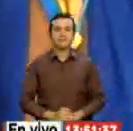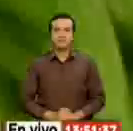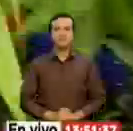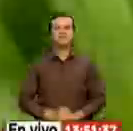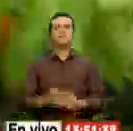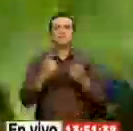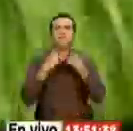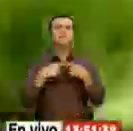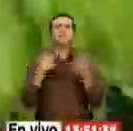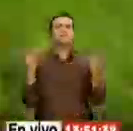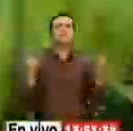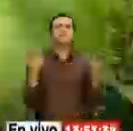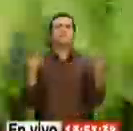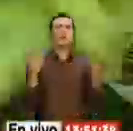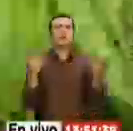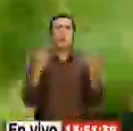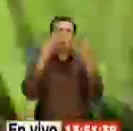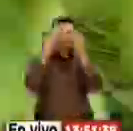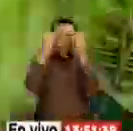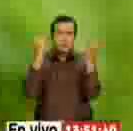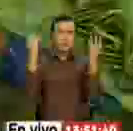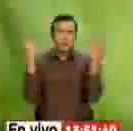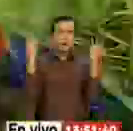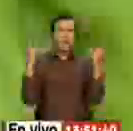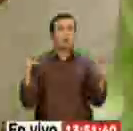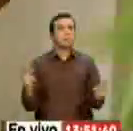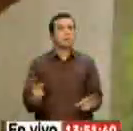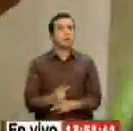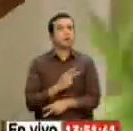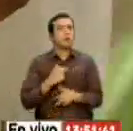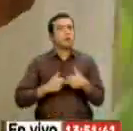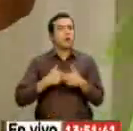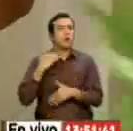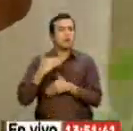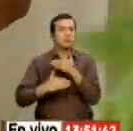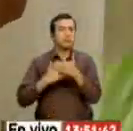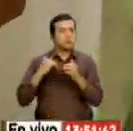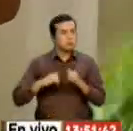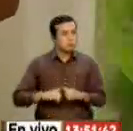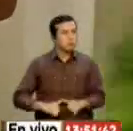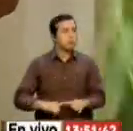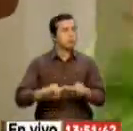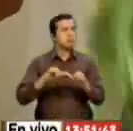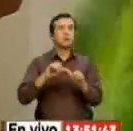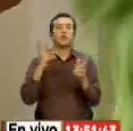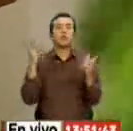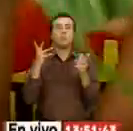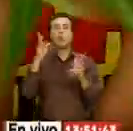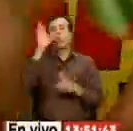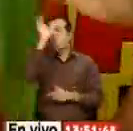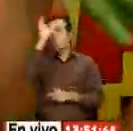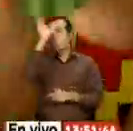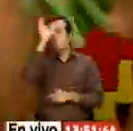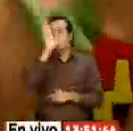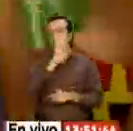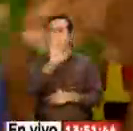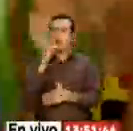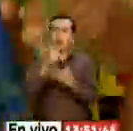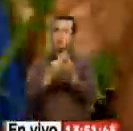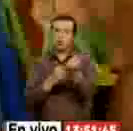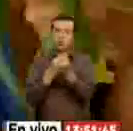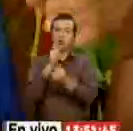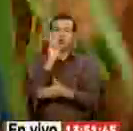Aseguran que el olvido es su peor enemigo con el paso del tiempo y por ello emprenden una campaña de rescate cultural en beneficio de